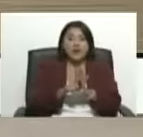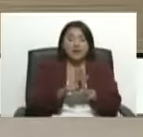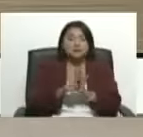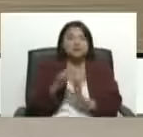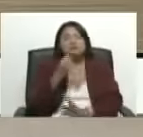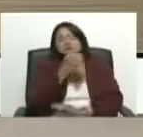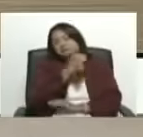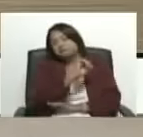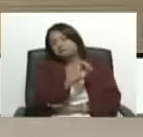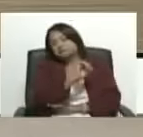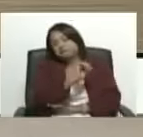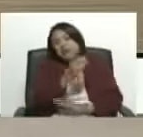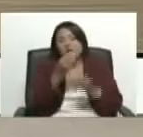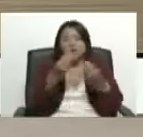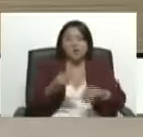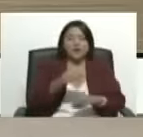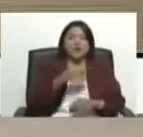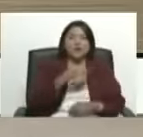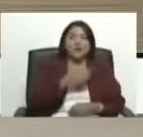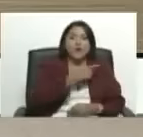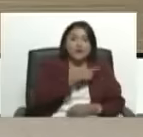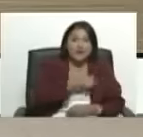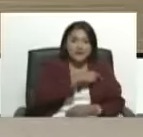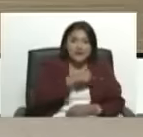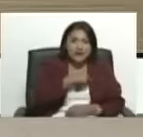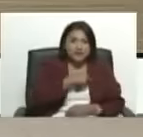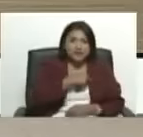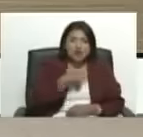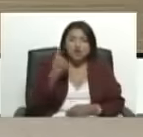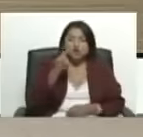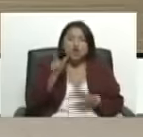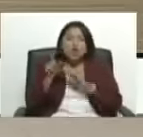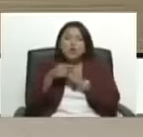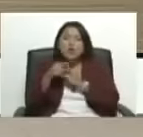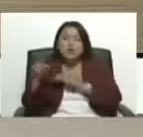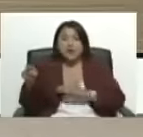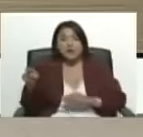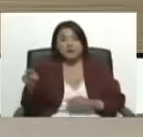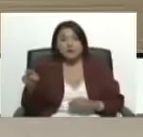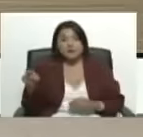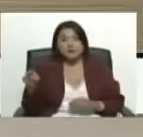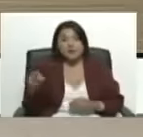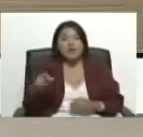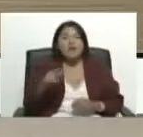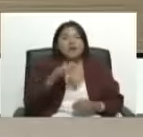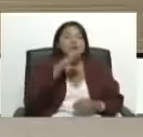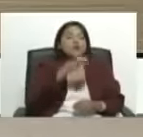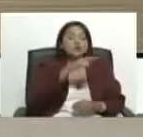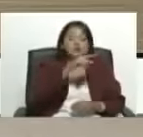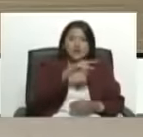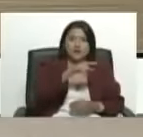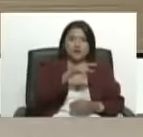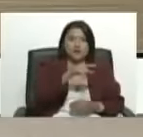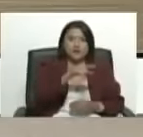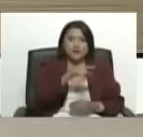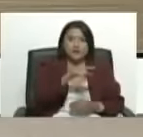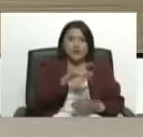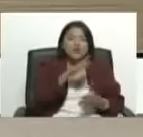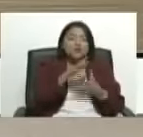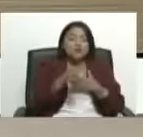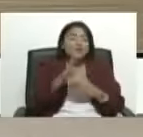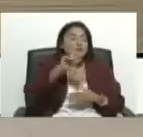espalda al Acuerdo de Ginebra e irse sola, unilateralmente, a plantear una demanda sobre la